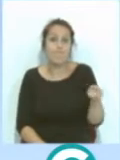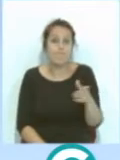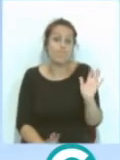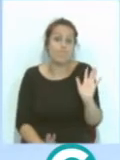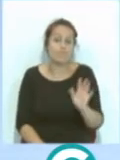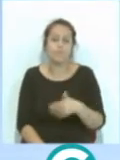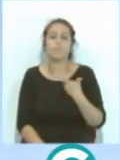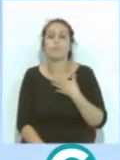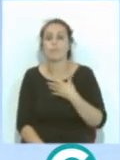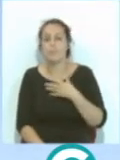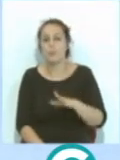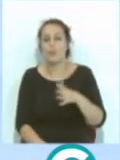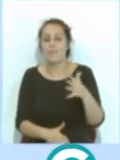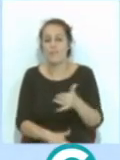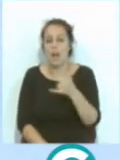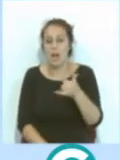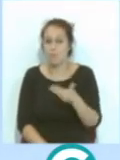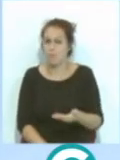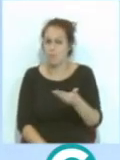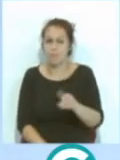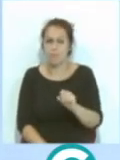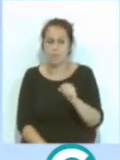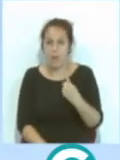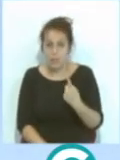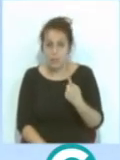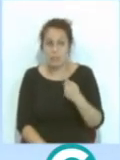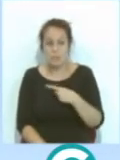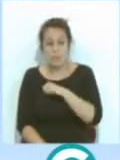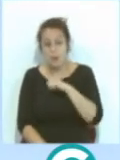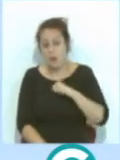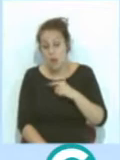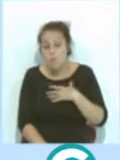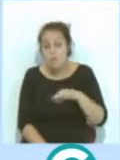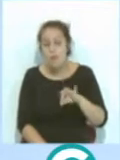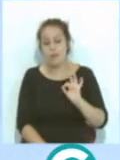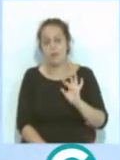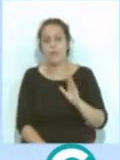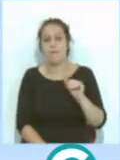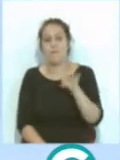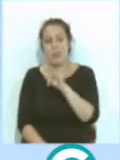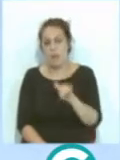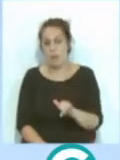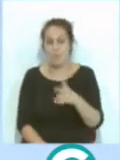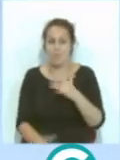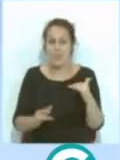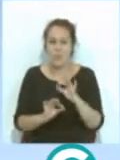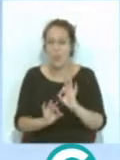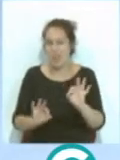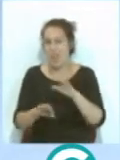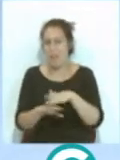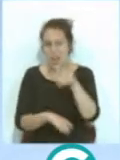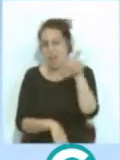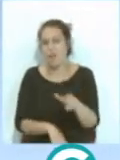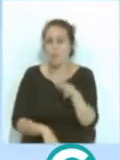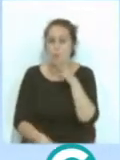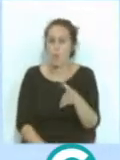Y quizá la baja más significativa y a título personal pueda ser la de Alex, un partido especial para él porque él